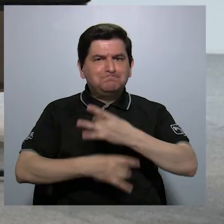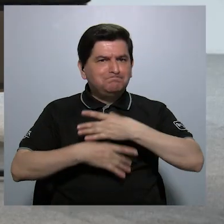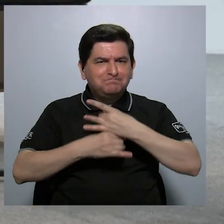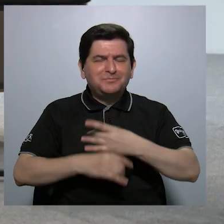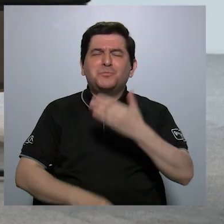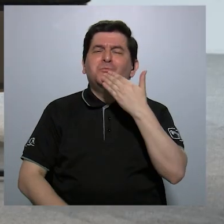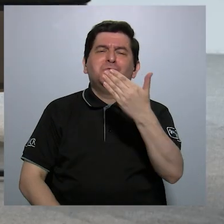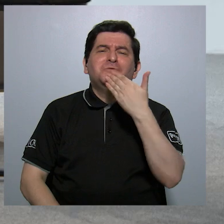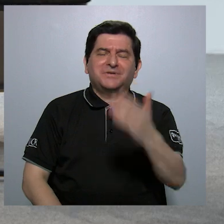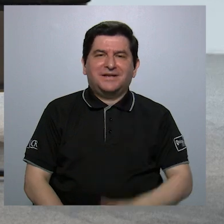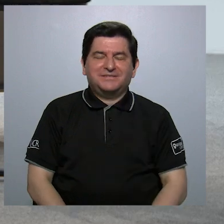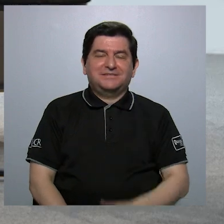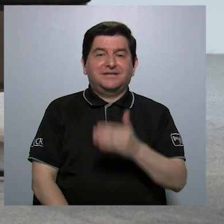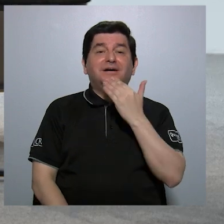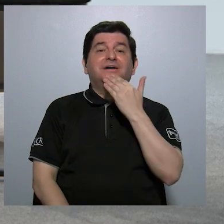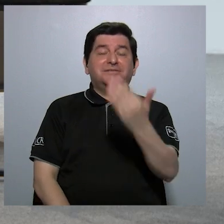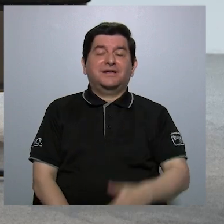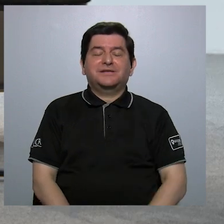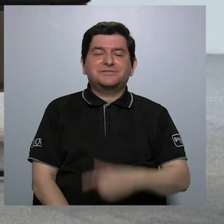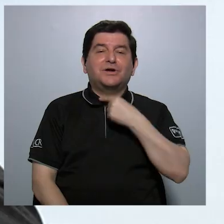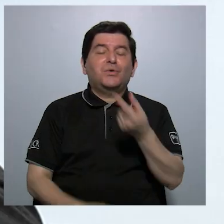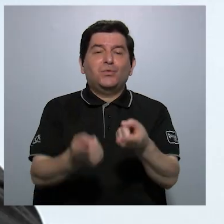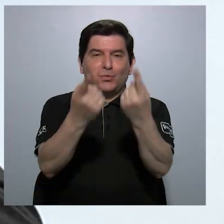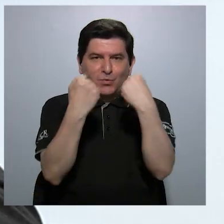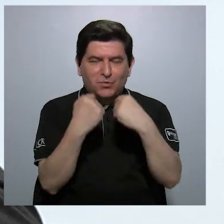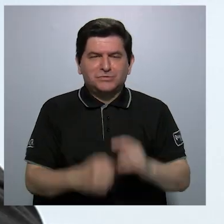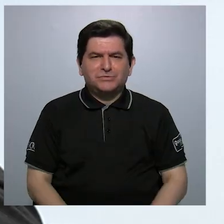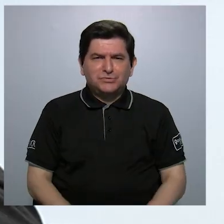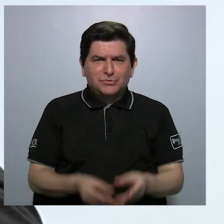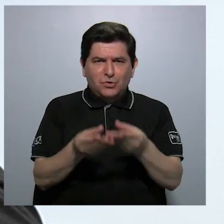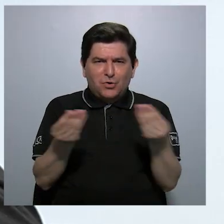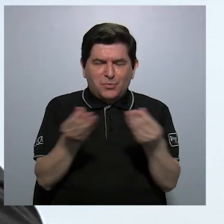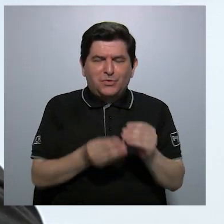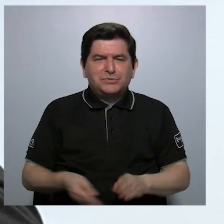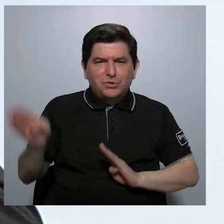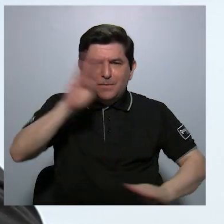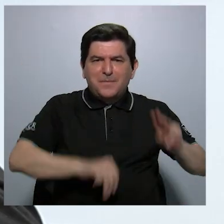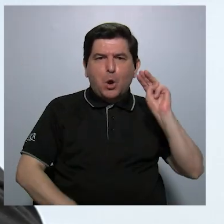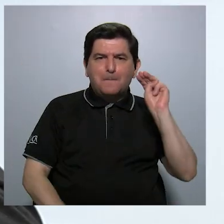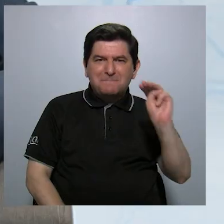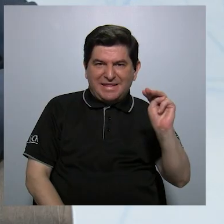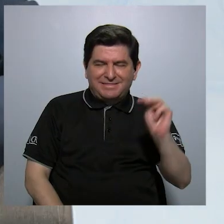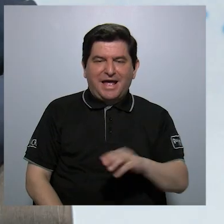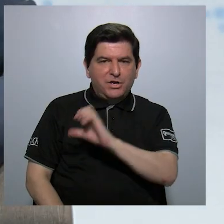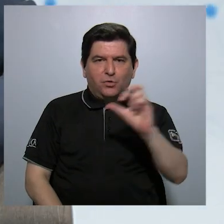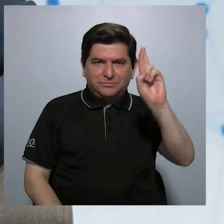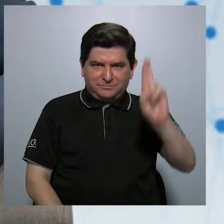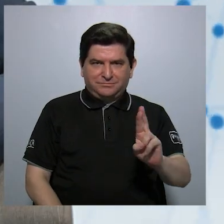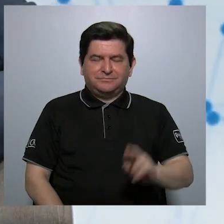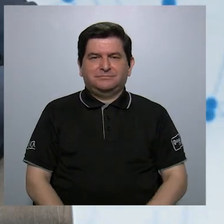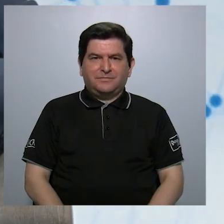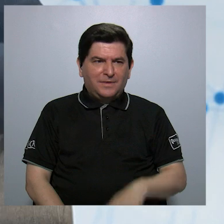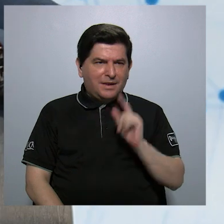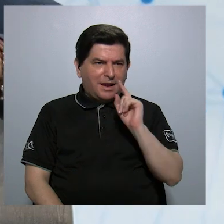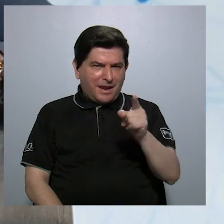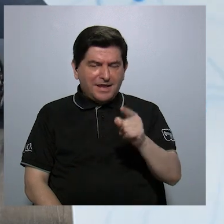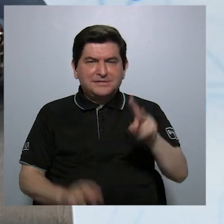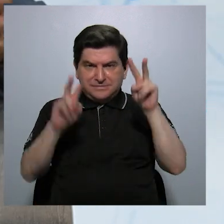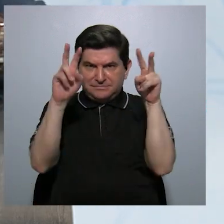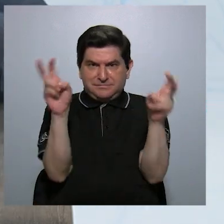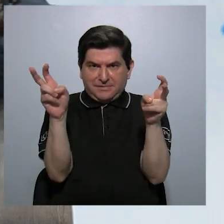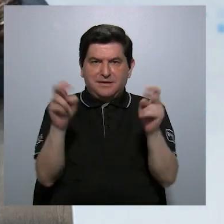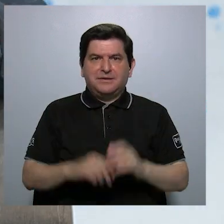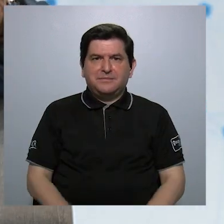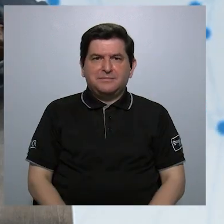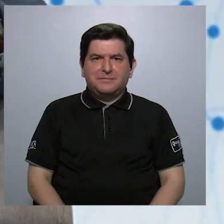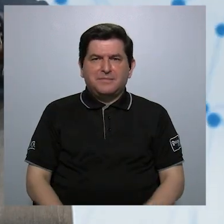fascinante. Muchísimas gracias. Muchas gracias y un gusto estar acá. Producción de biometano en Costa Rica. Esto es un